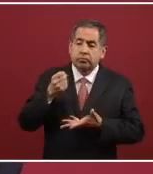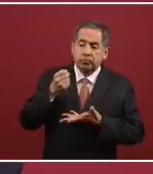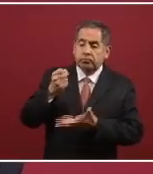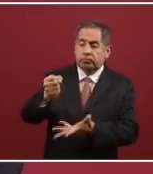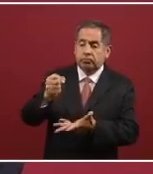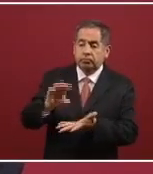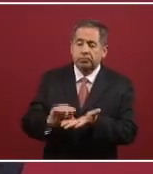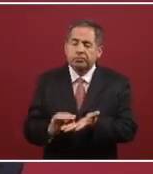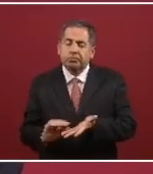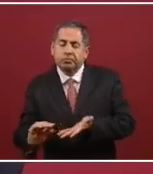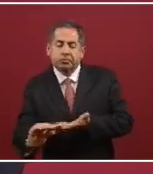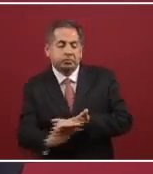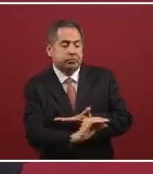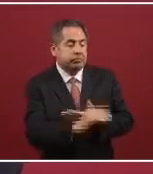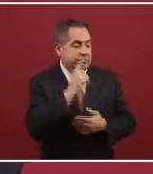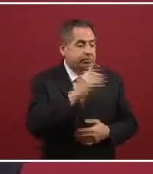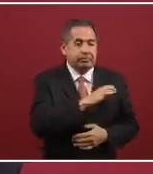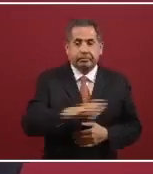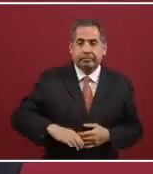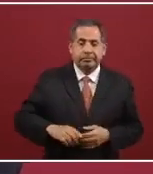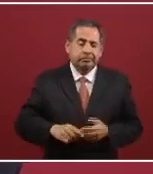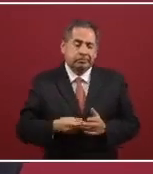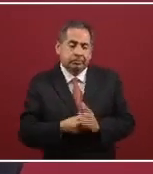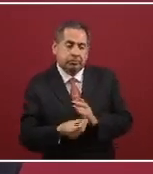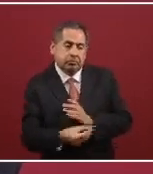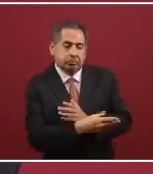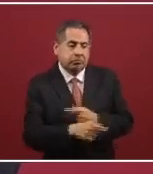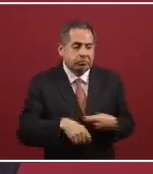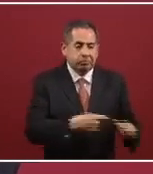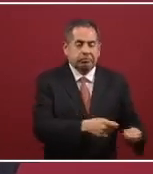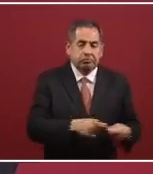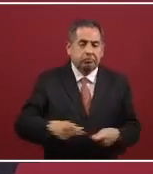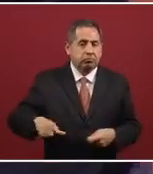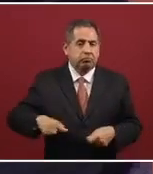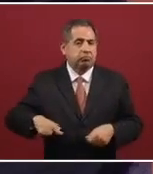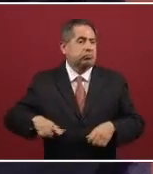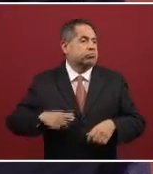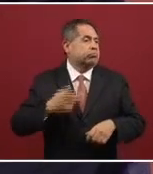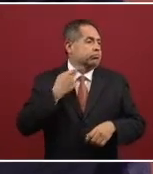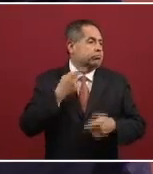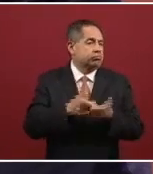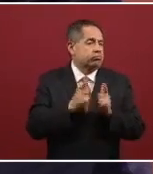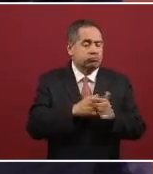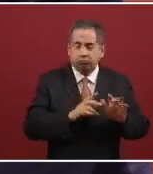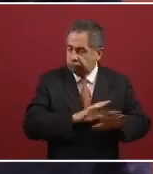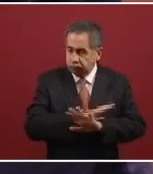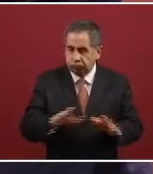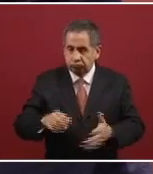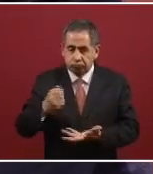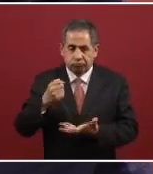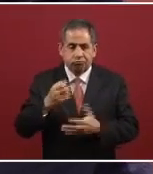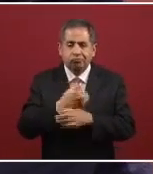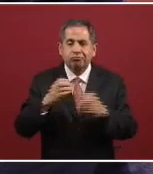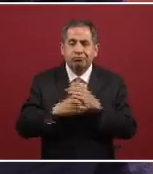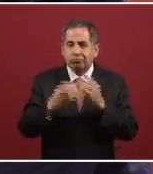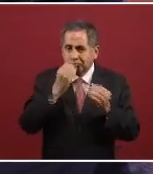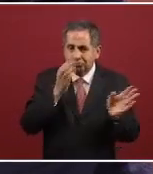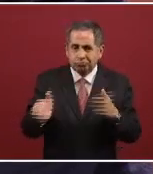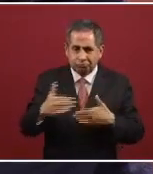para favorecer a candidatos, a partidos, no a la entrega de despensas,